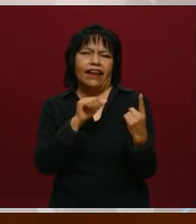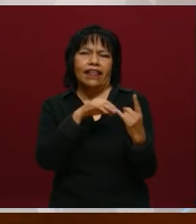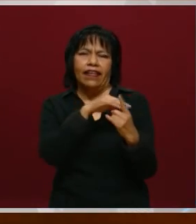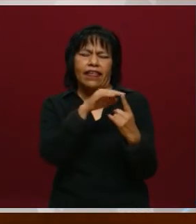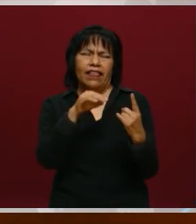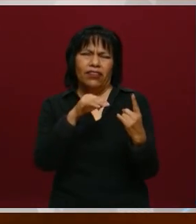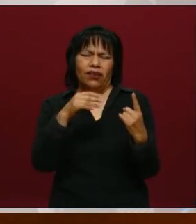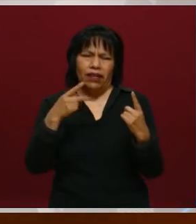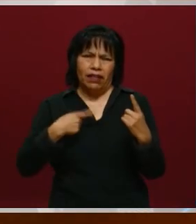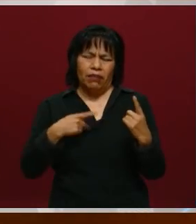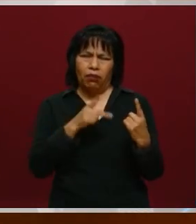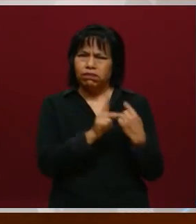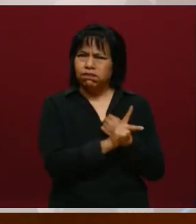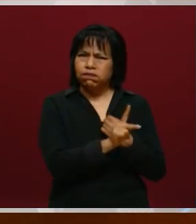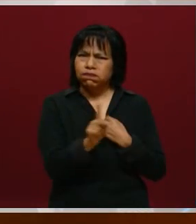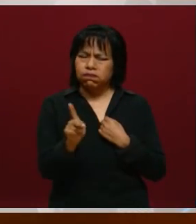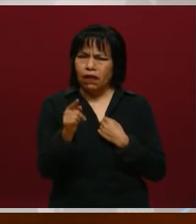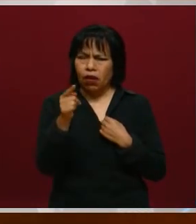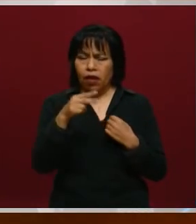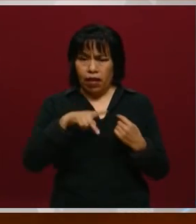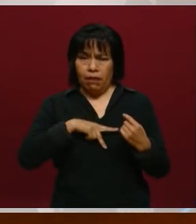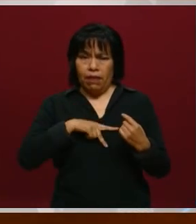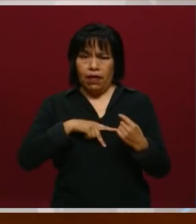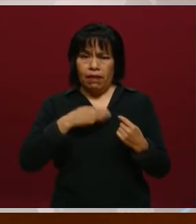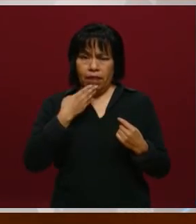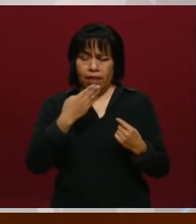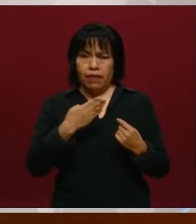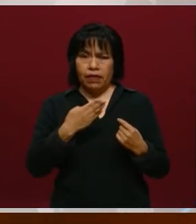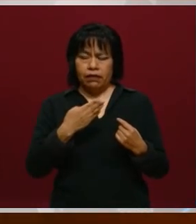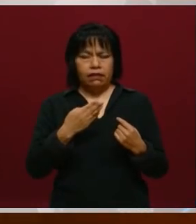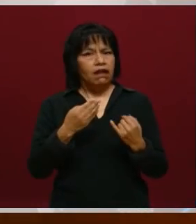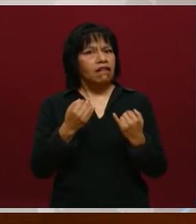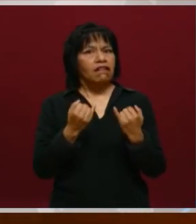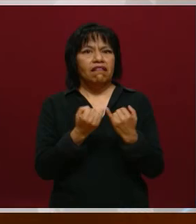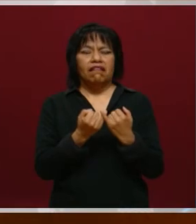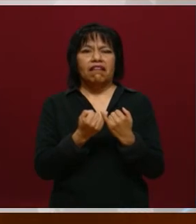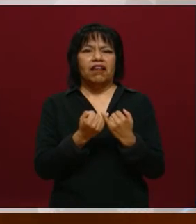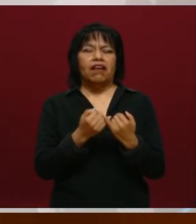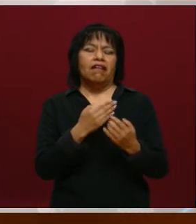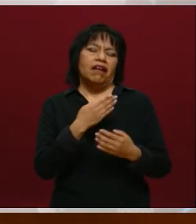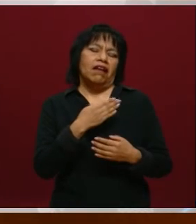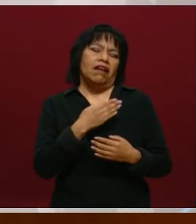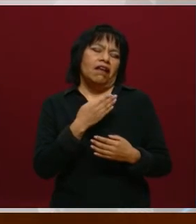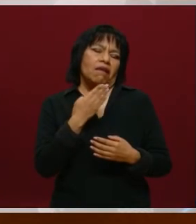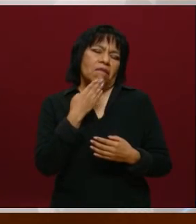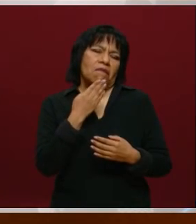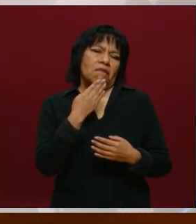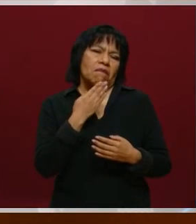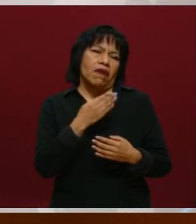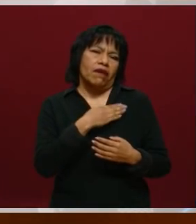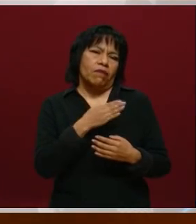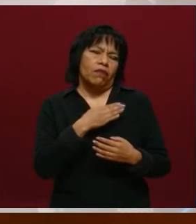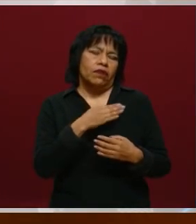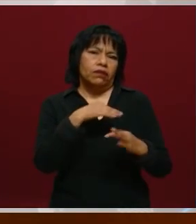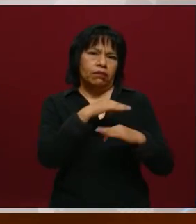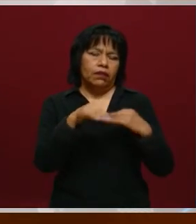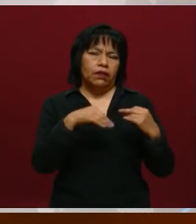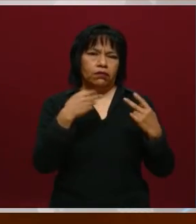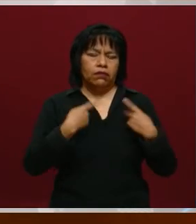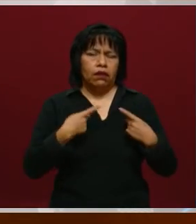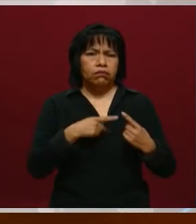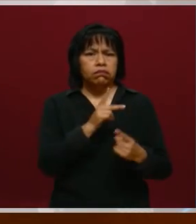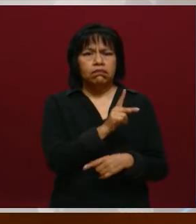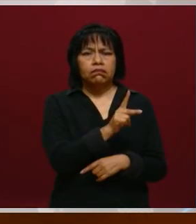lo que es bien para mí pues tendrá que ser en la medida de lo posible bueno para todos los demás yo creo que